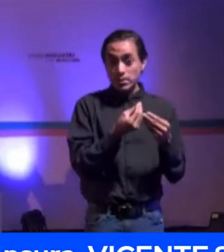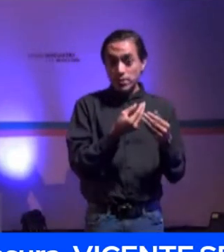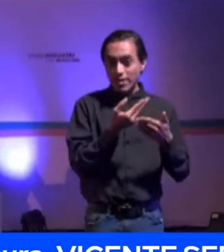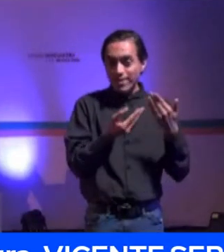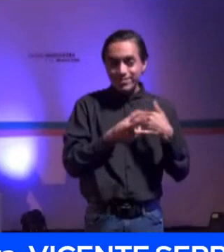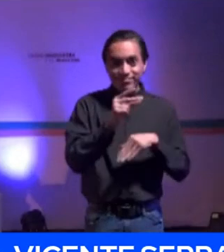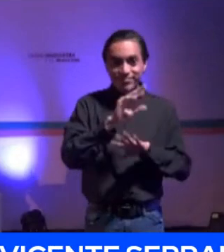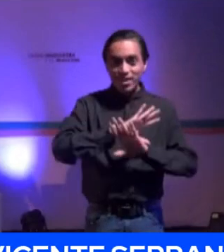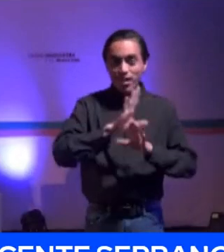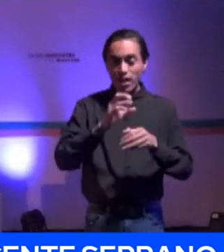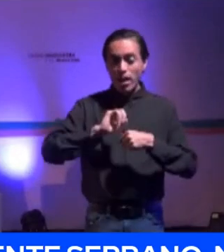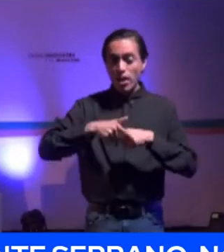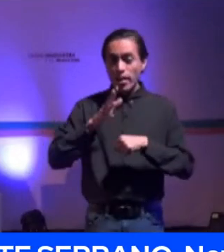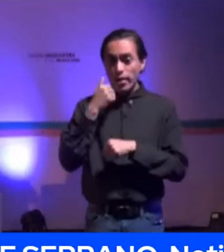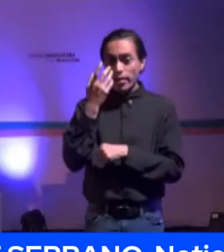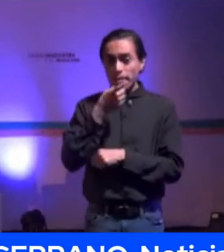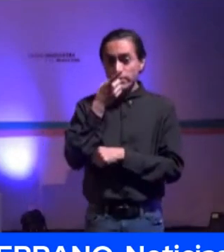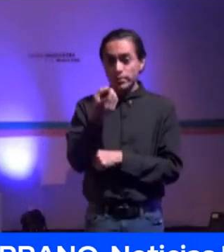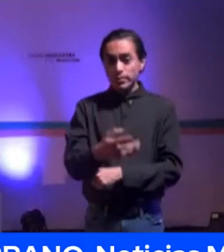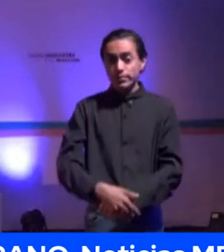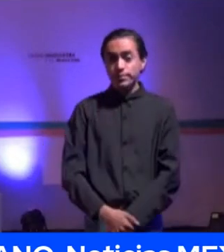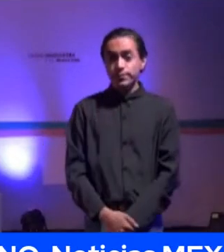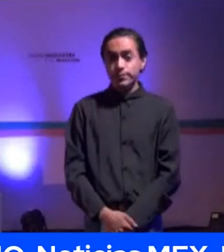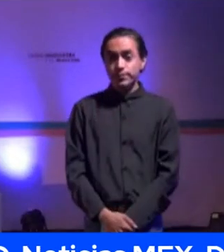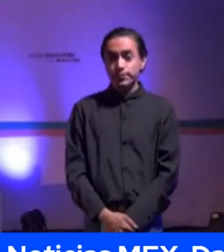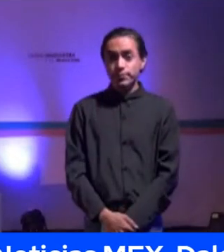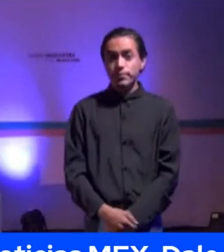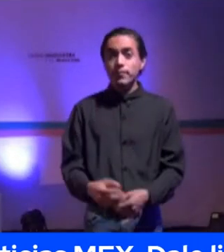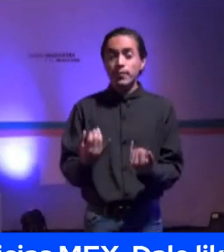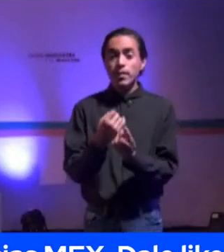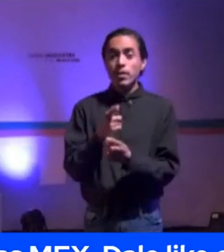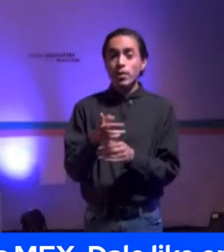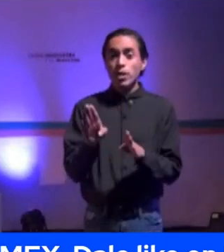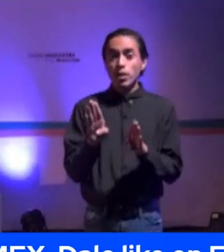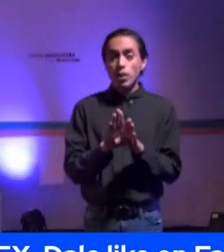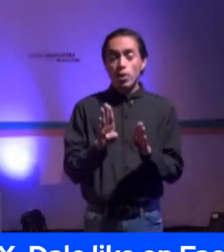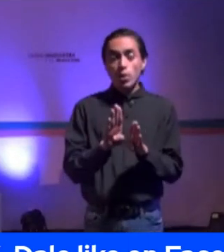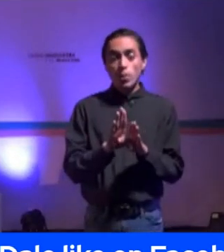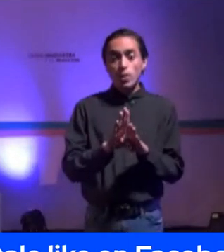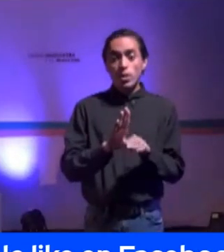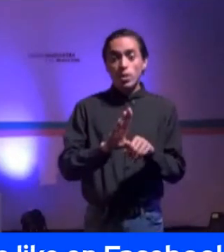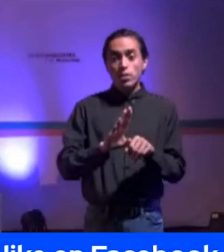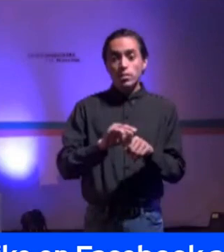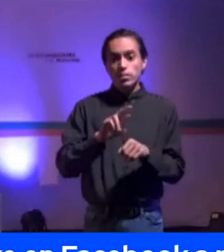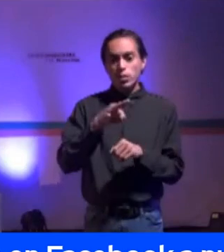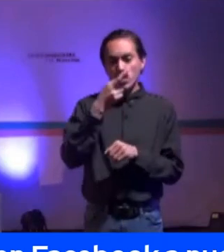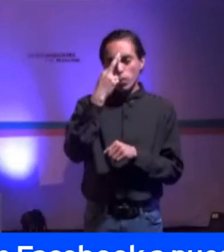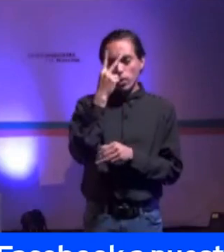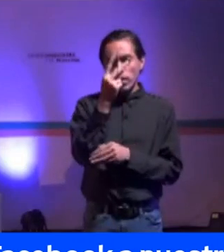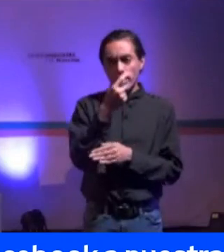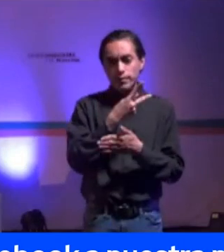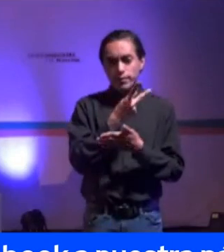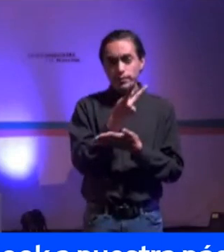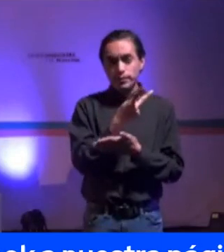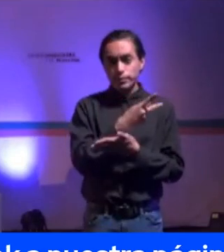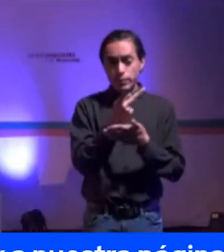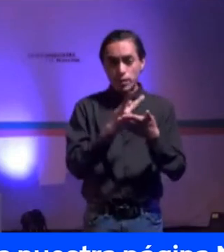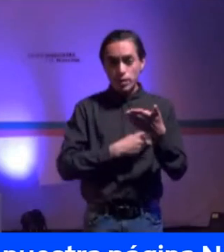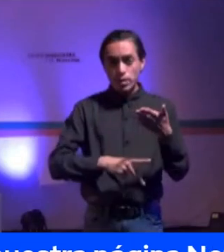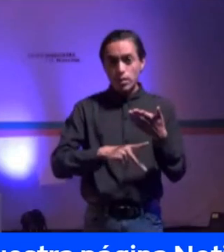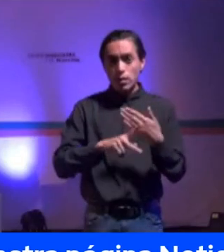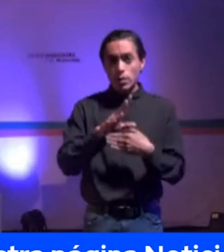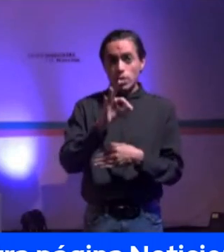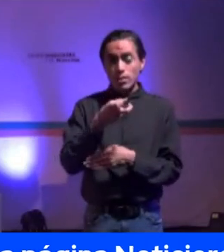Hay algo que también me gustaría decir, que detenta, usurpa el canal 40 Ricardo Salinas Pliego.